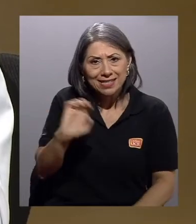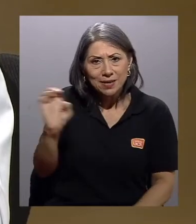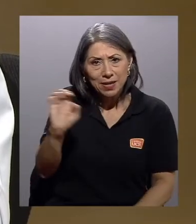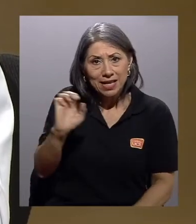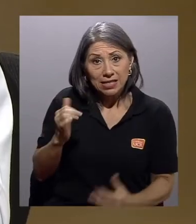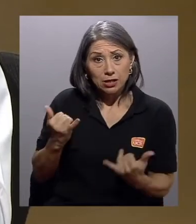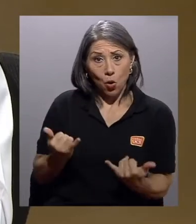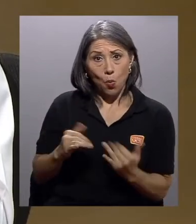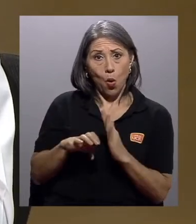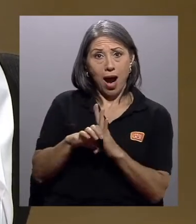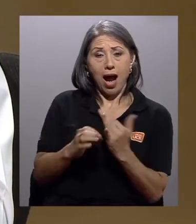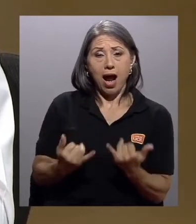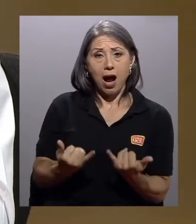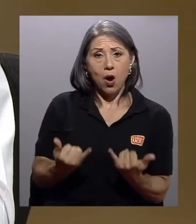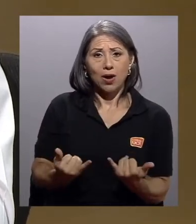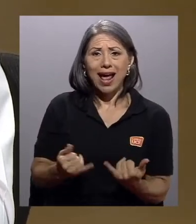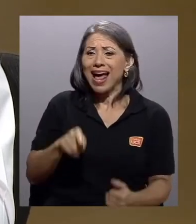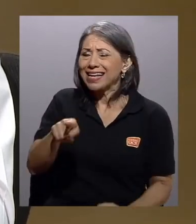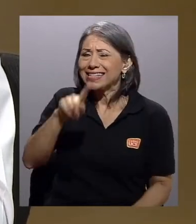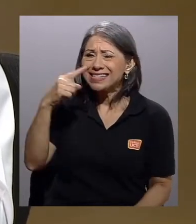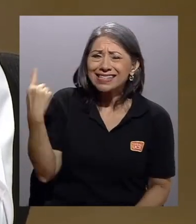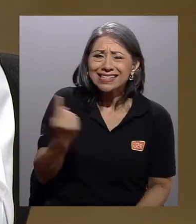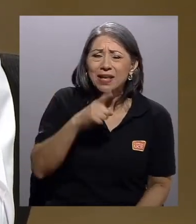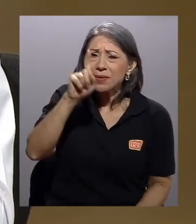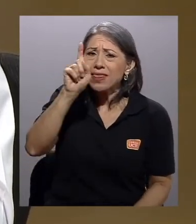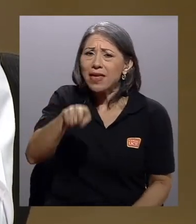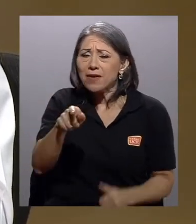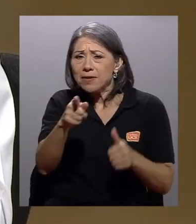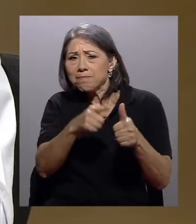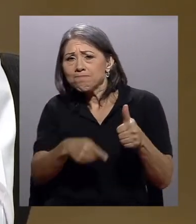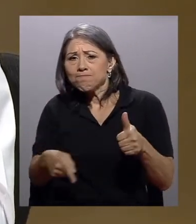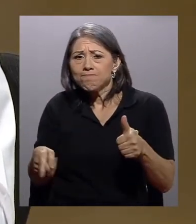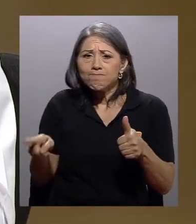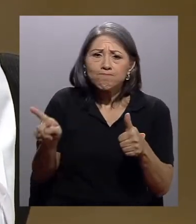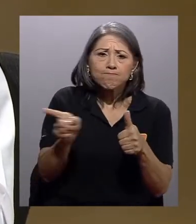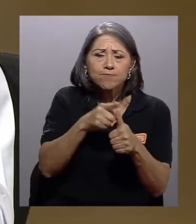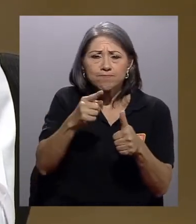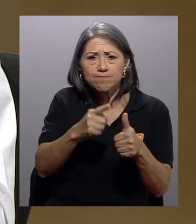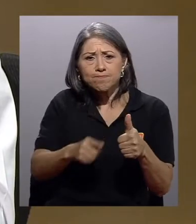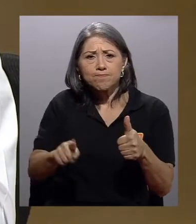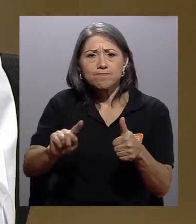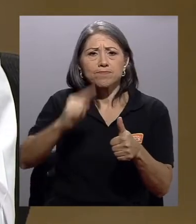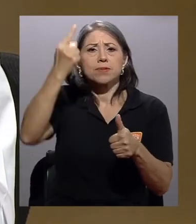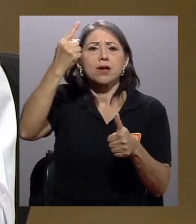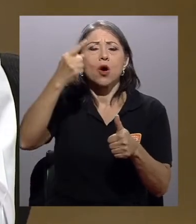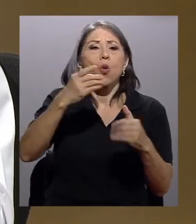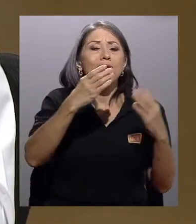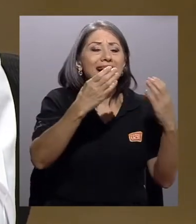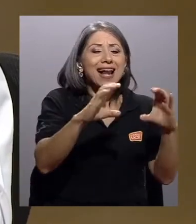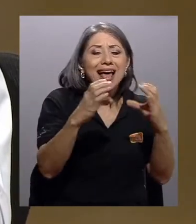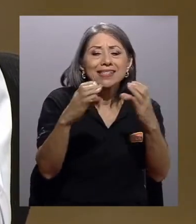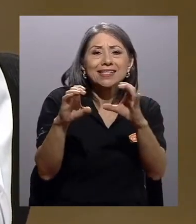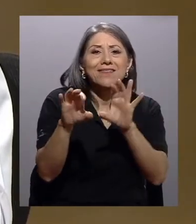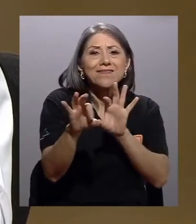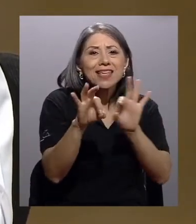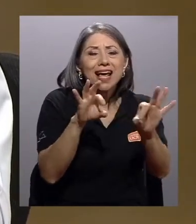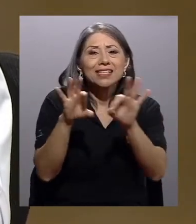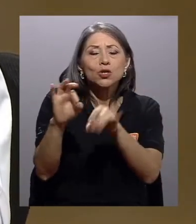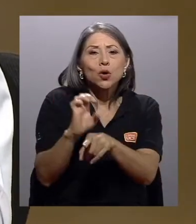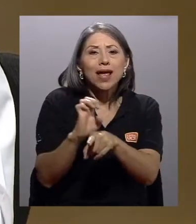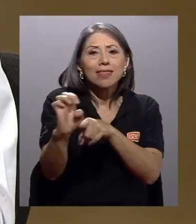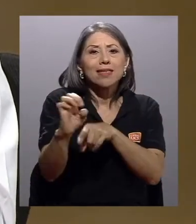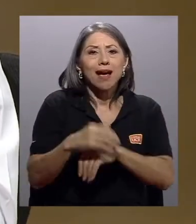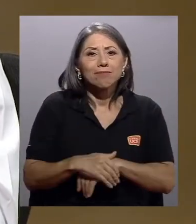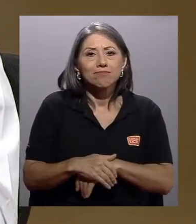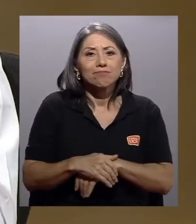estamos viviendo, debe de privar una clasificación ética. Y esta clasificación